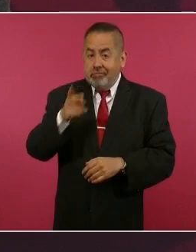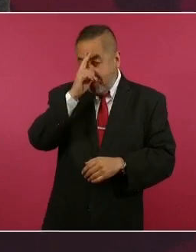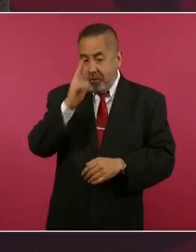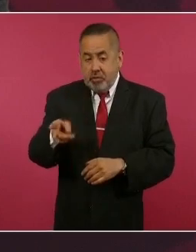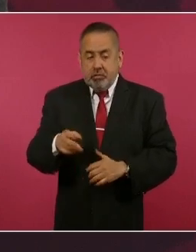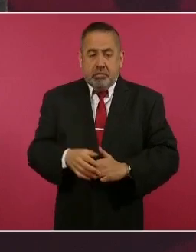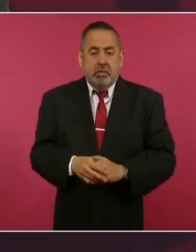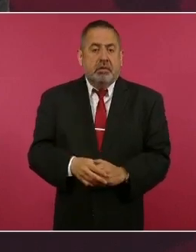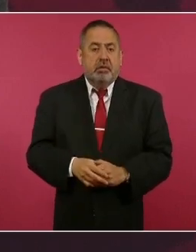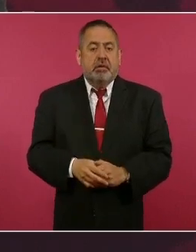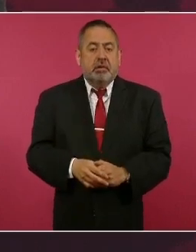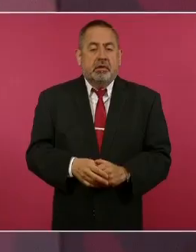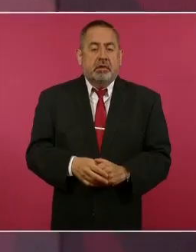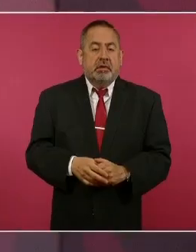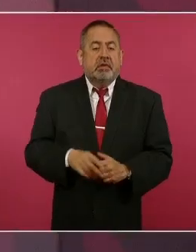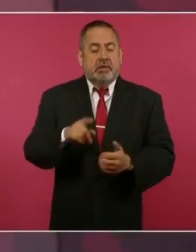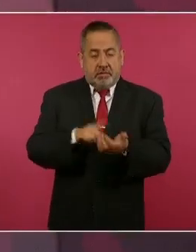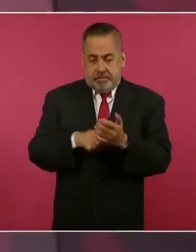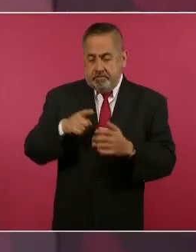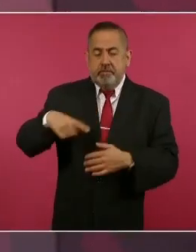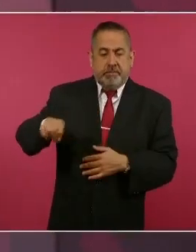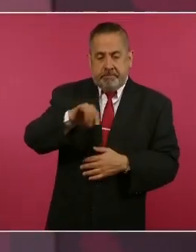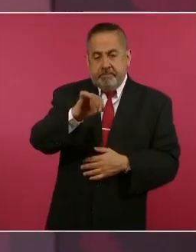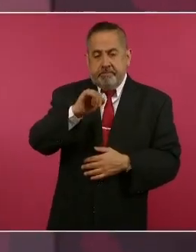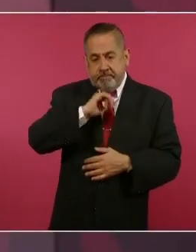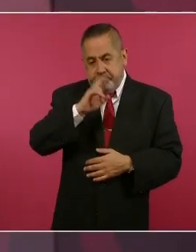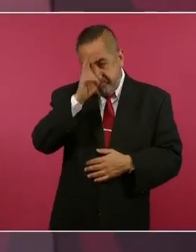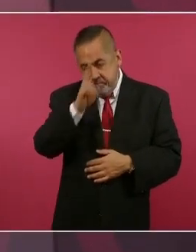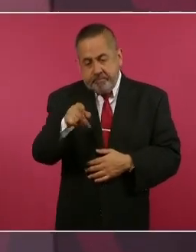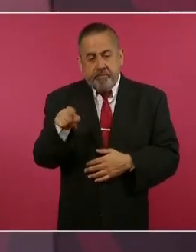de que sí le habían prohibido